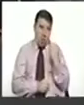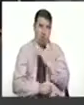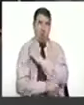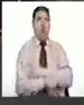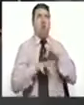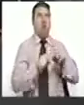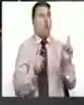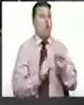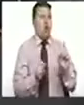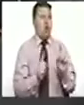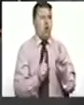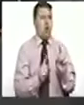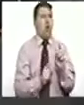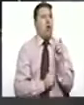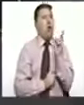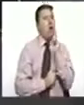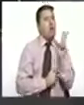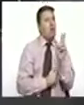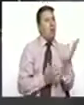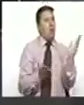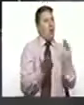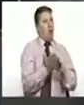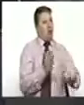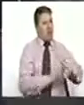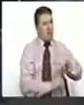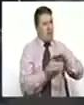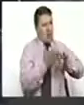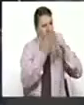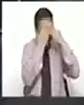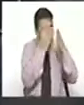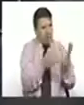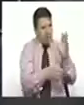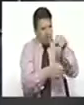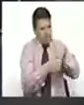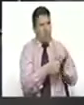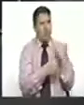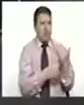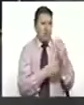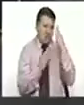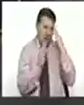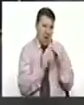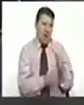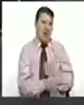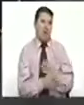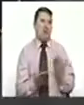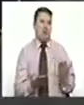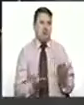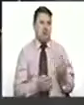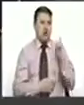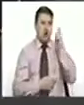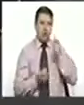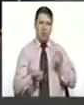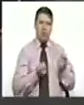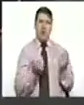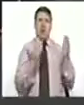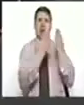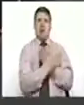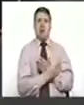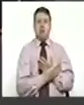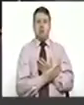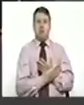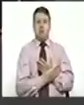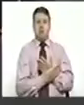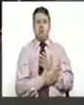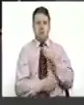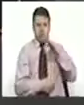poder, sino para que Venezuela se reencuentre con la democracia y haya cuanto antes unos gobiernos de